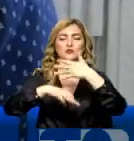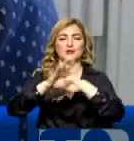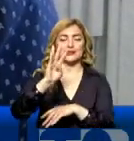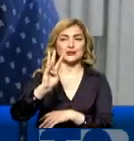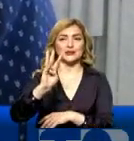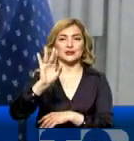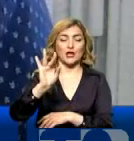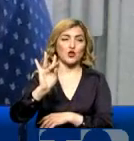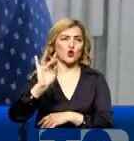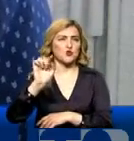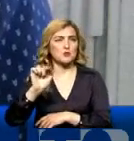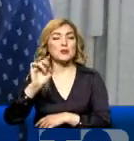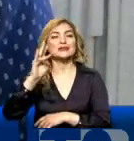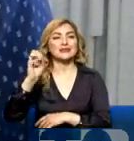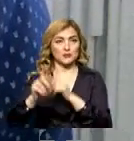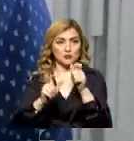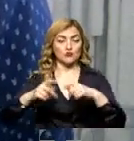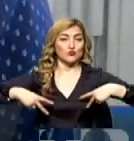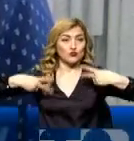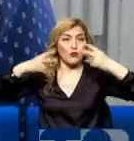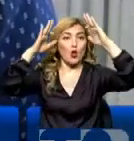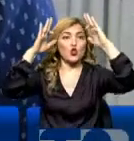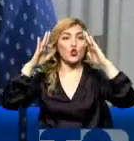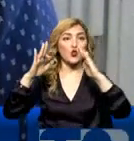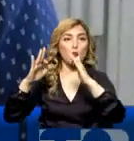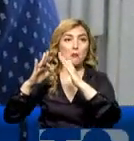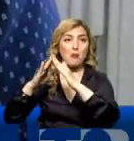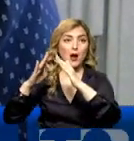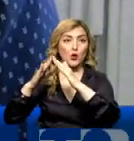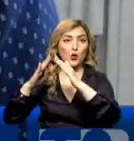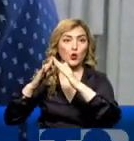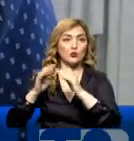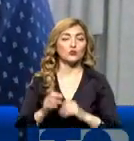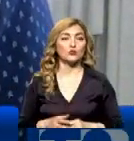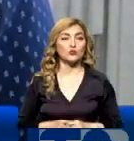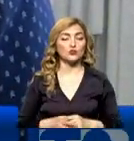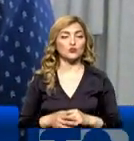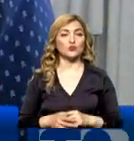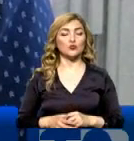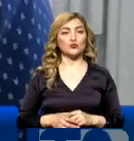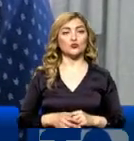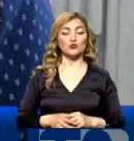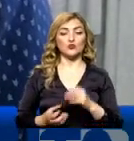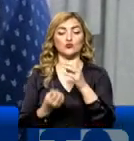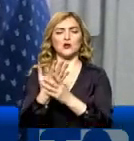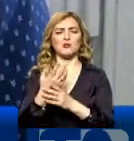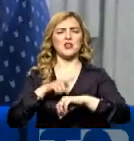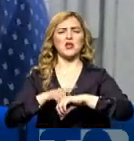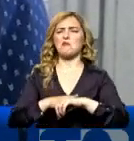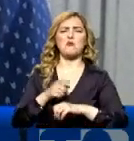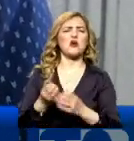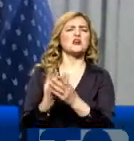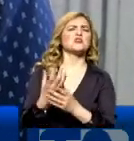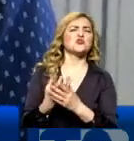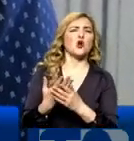68.000, 70.000 habitantes, que las parroquias no tengan menos de 10 años de creación. Estas parroquias son